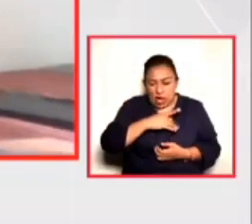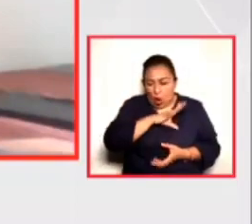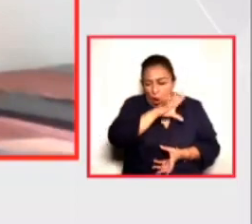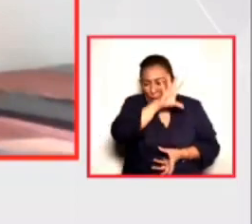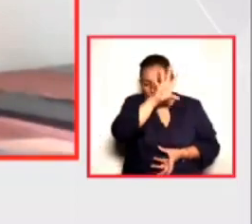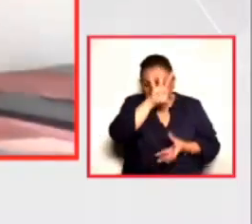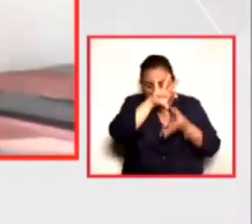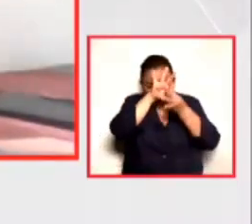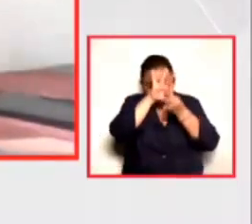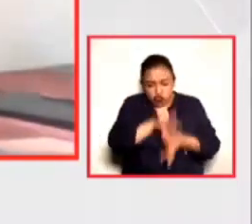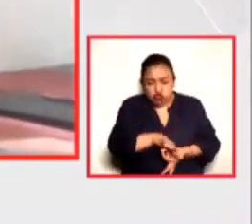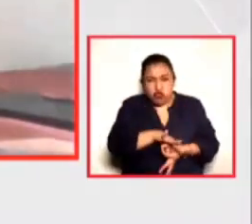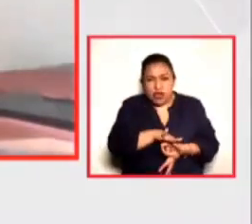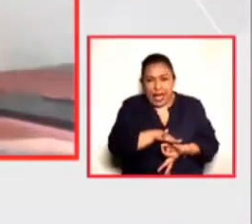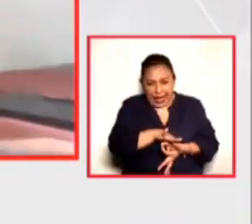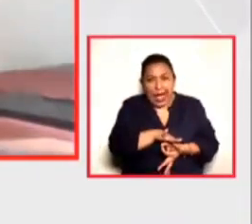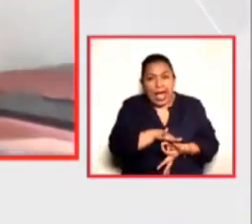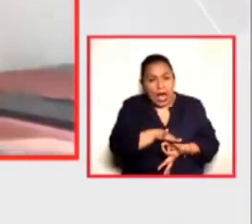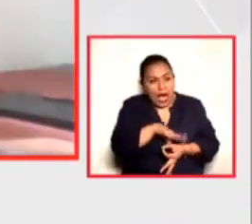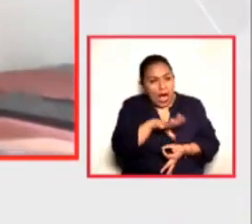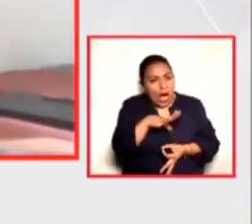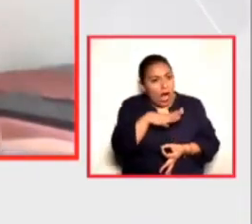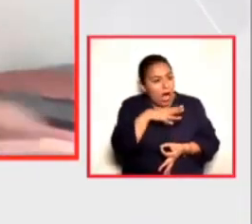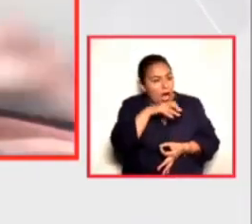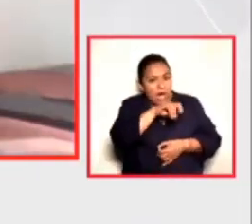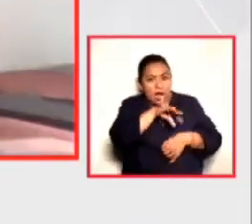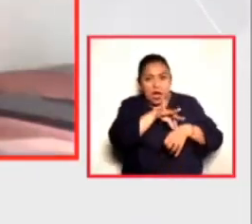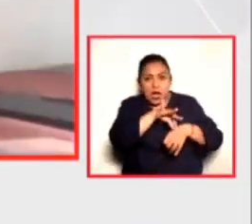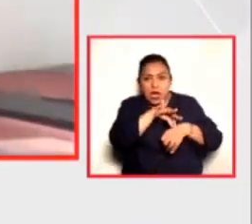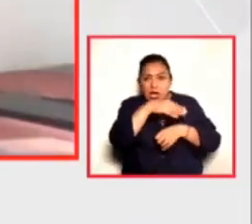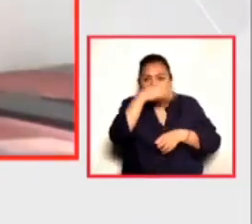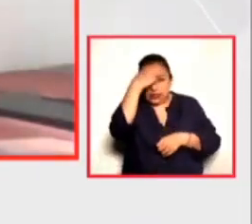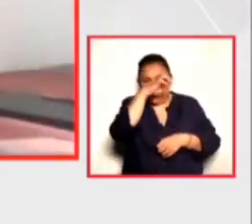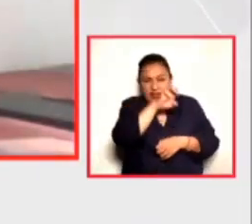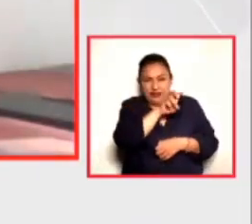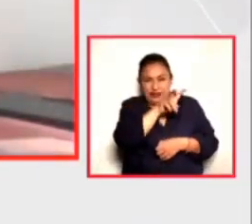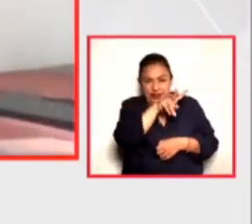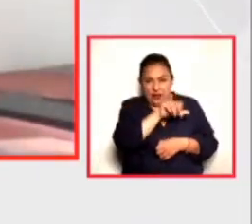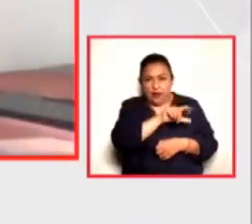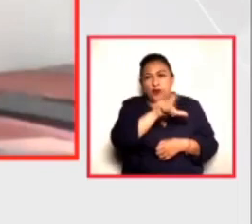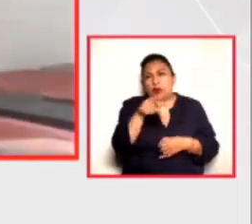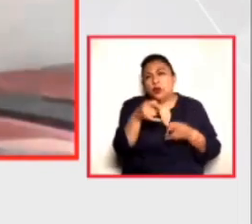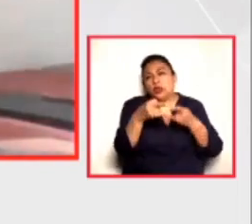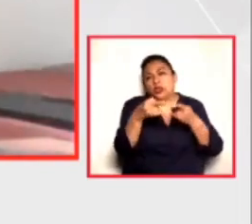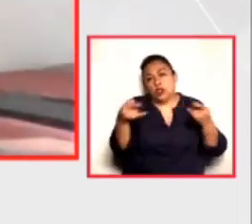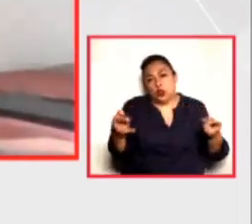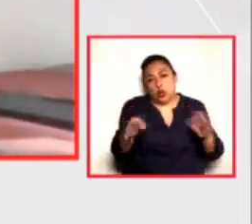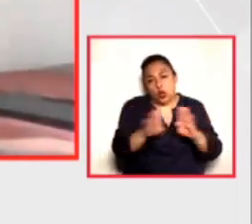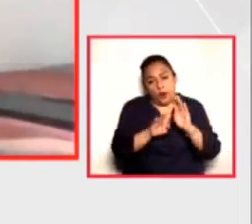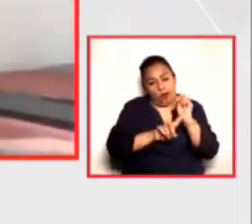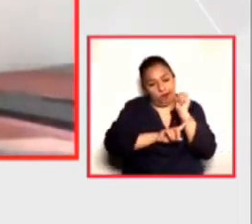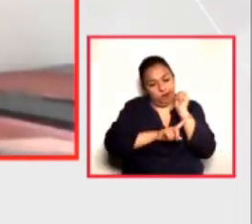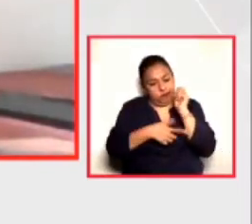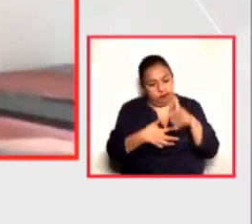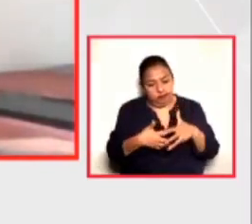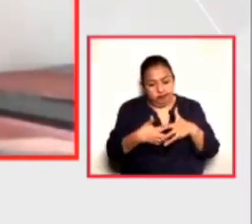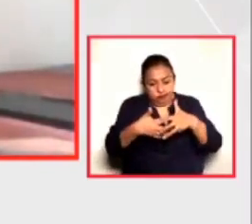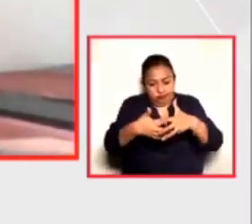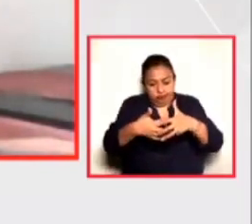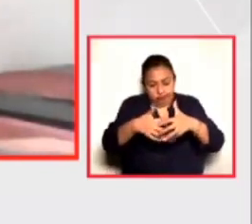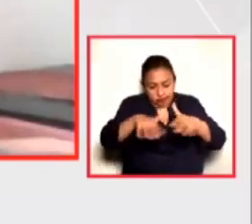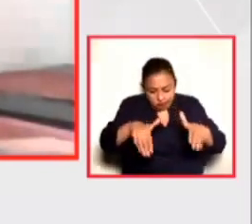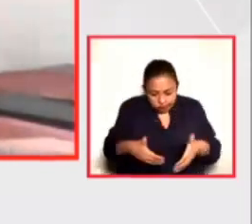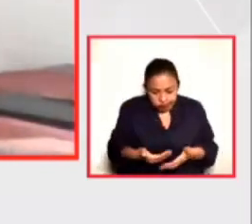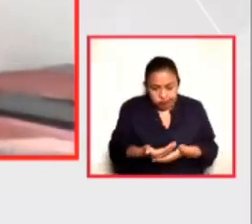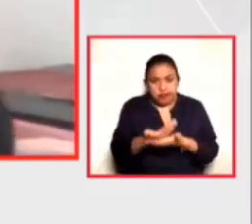ella lo vive, y después, claro, la historia de tener un hijo, cómo generan un hijo, cómo buscan tener un hijo, de qué